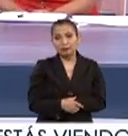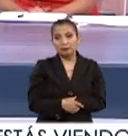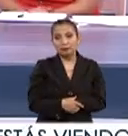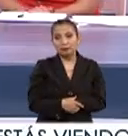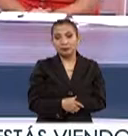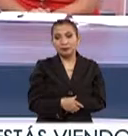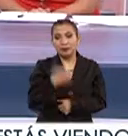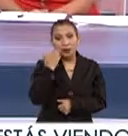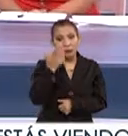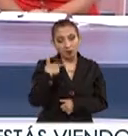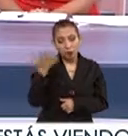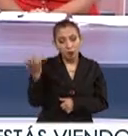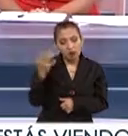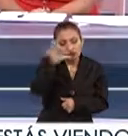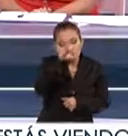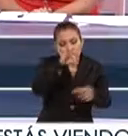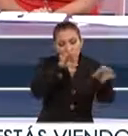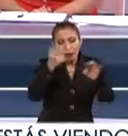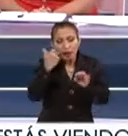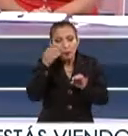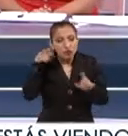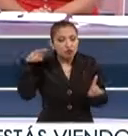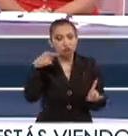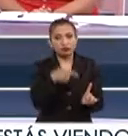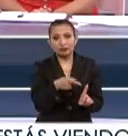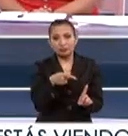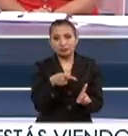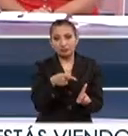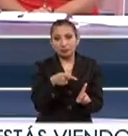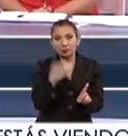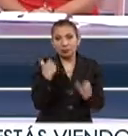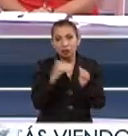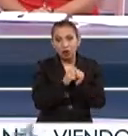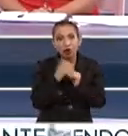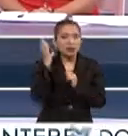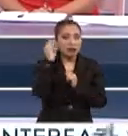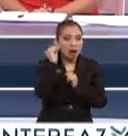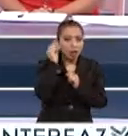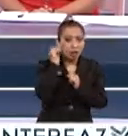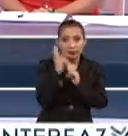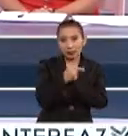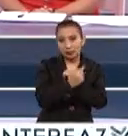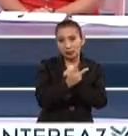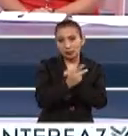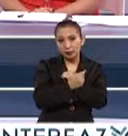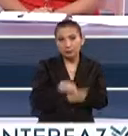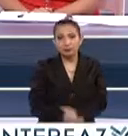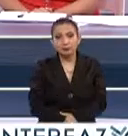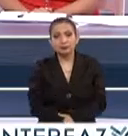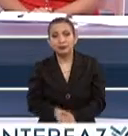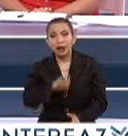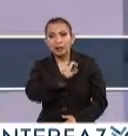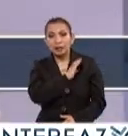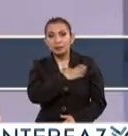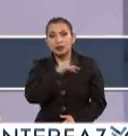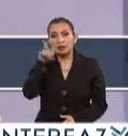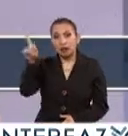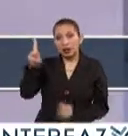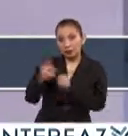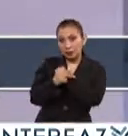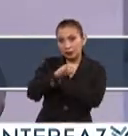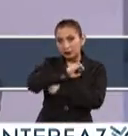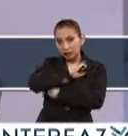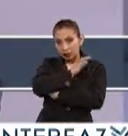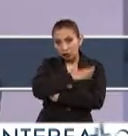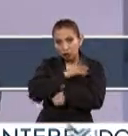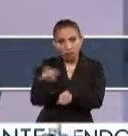profesor. Y eso es lo que canalizamos o intentamos canalizar también a través de radio y en televisión. En España estamos en televisión